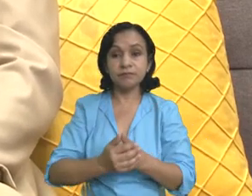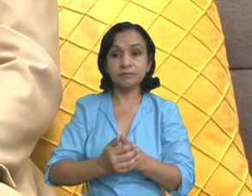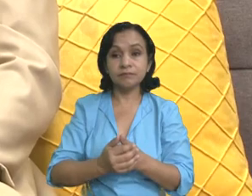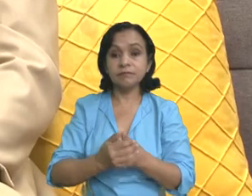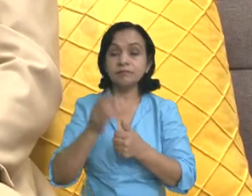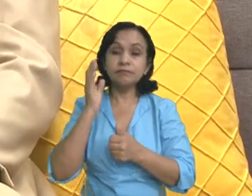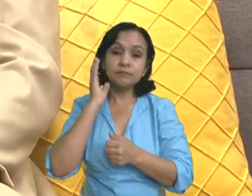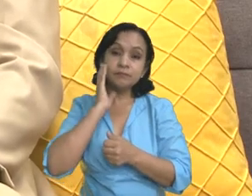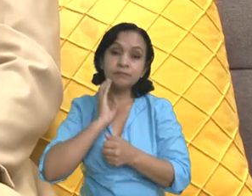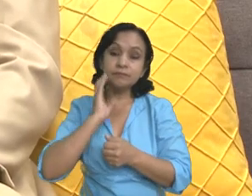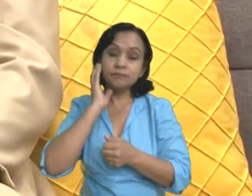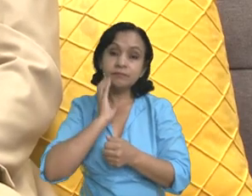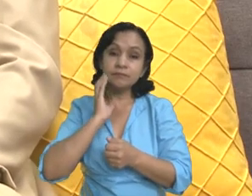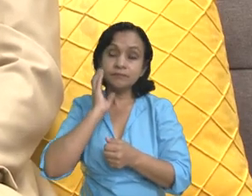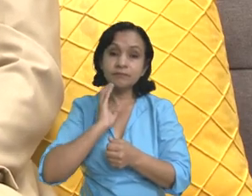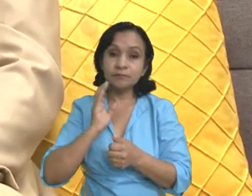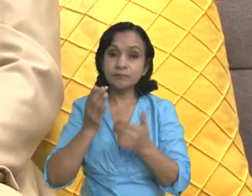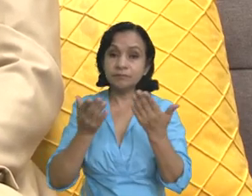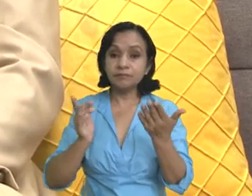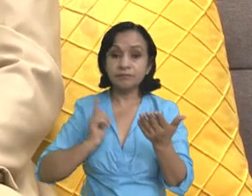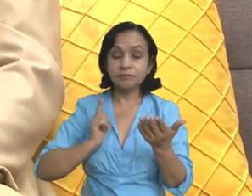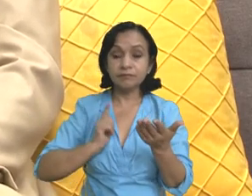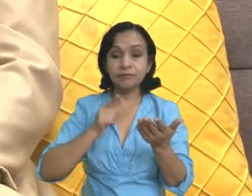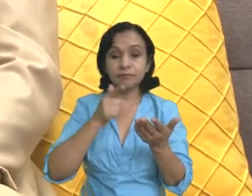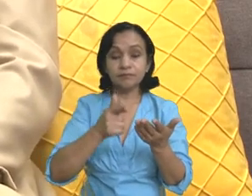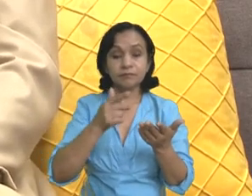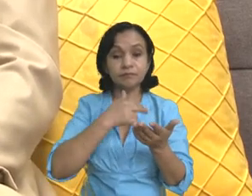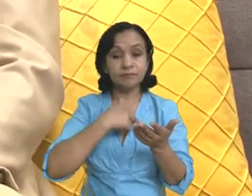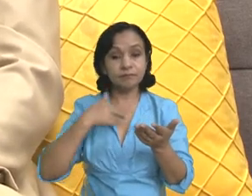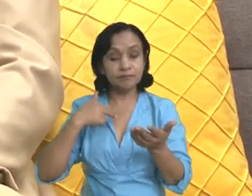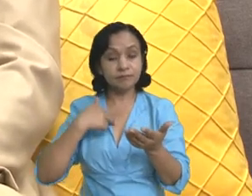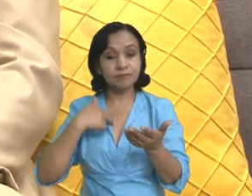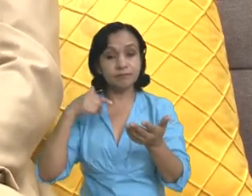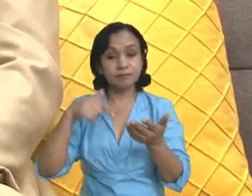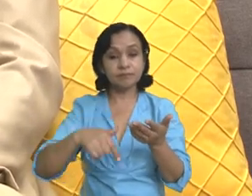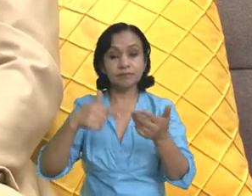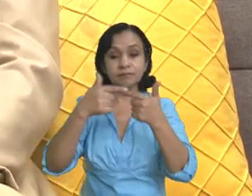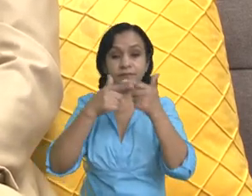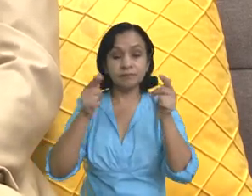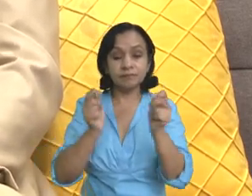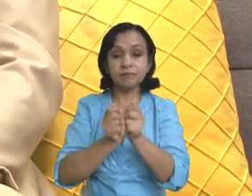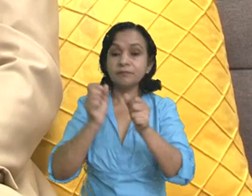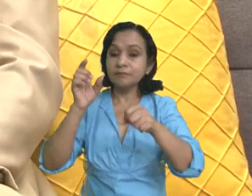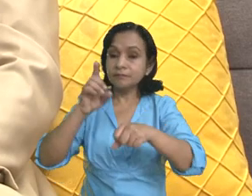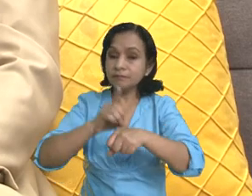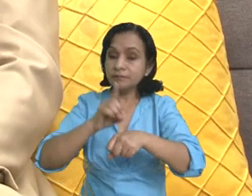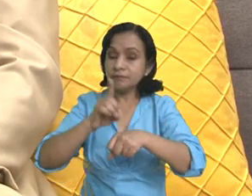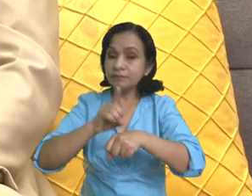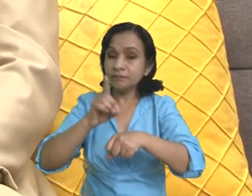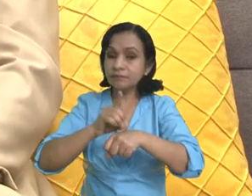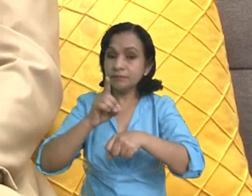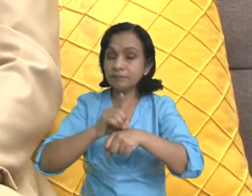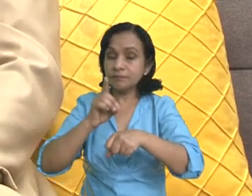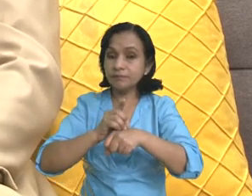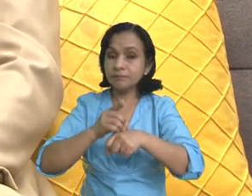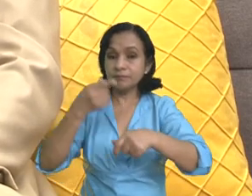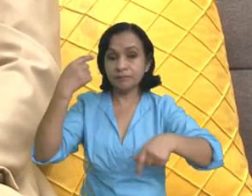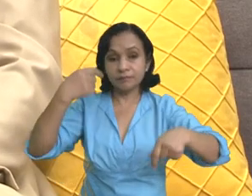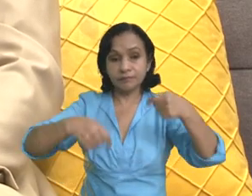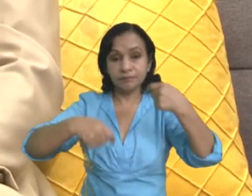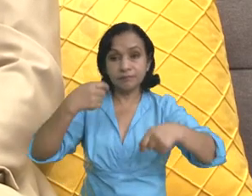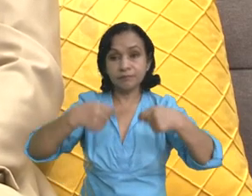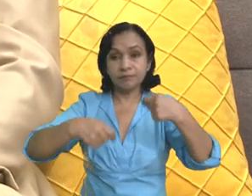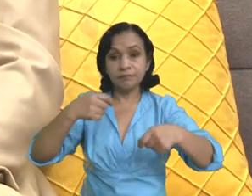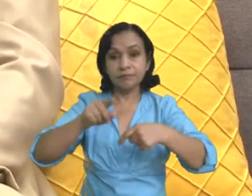esa experiencia que ya tenemos de constitución de esta brigada, por ejemplo, que va en el próximo septiembre,